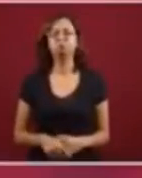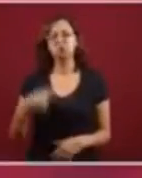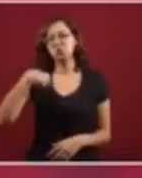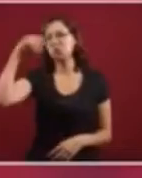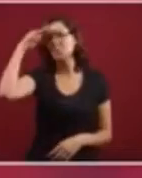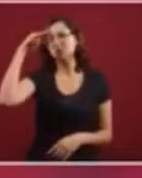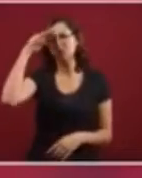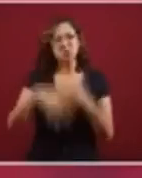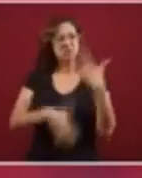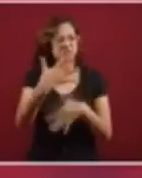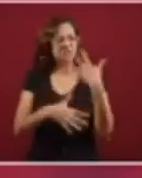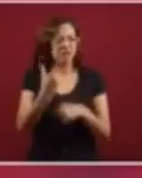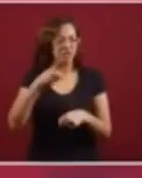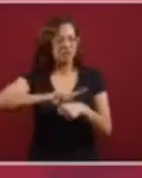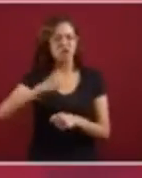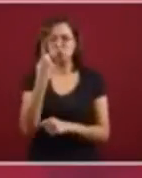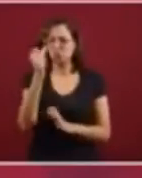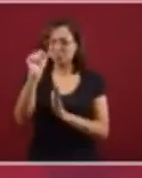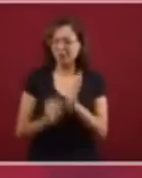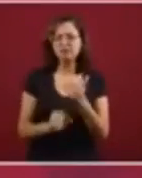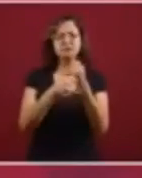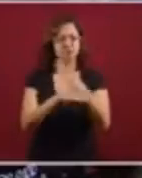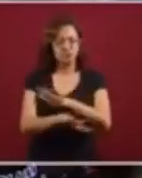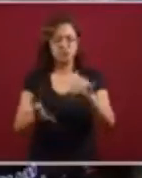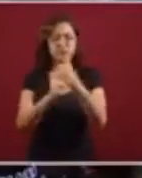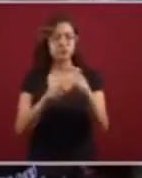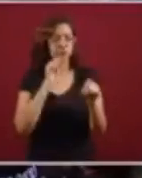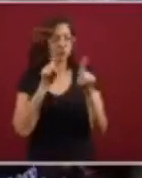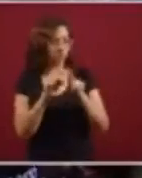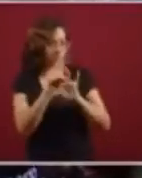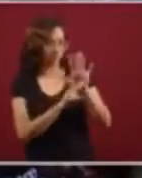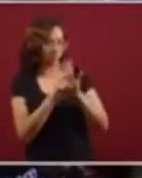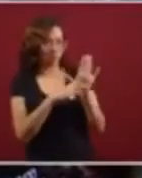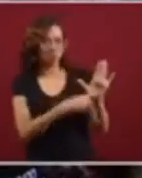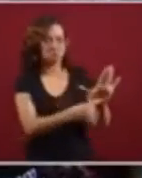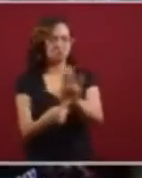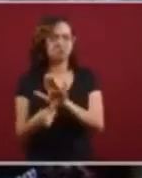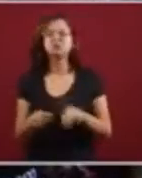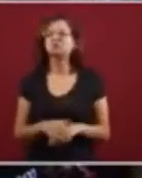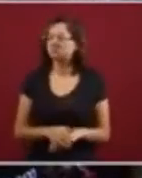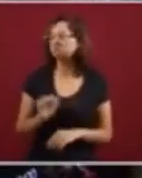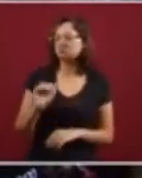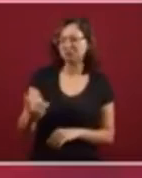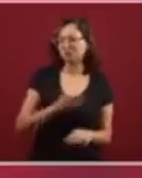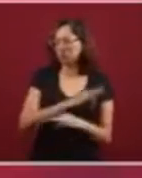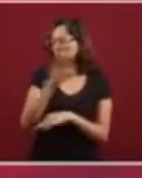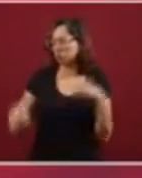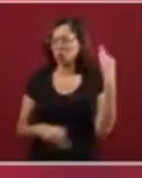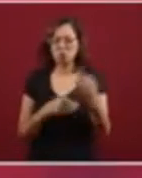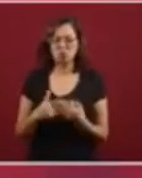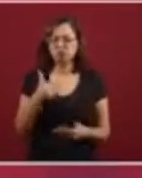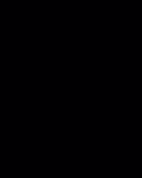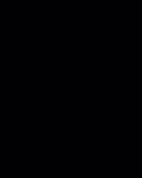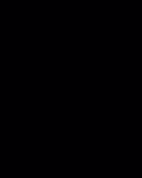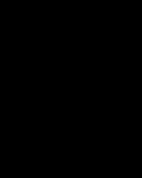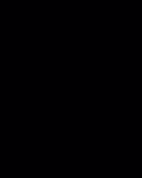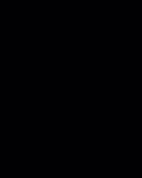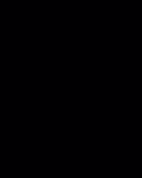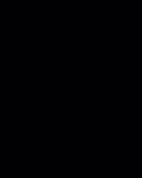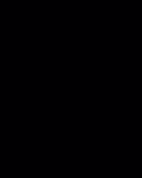15 días, cada mes, vamos a estar informando. ¿Igual a través de video? Sí, todo el avance, todo el avance.